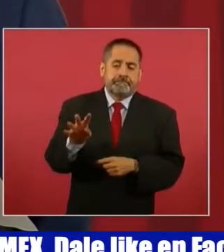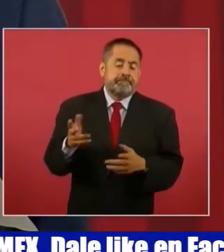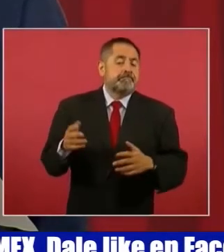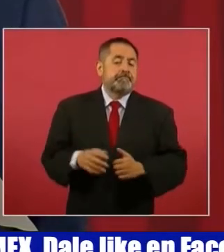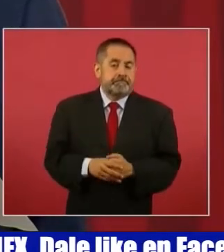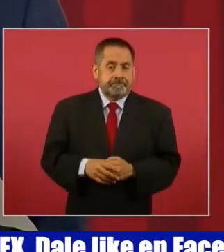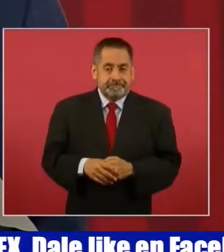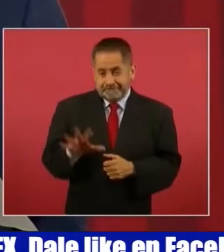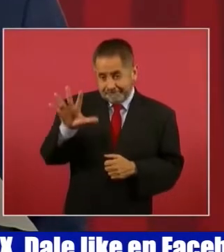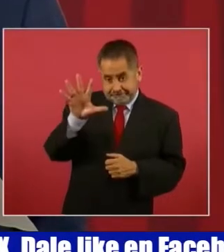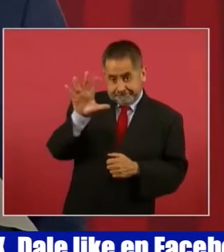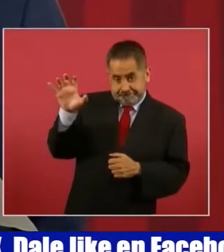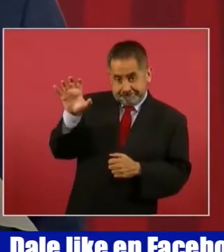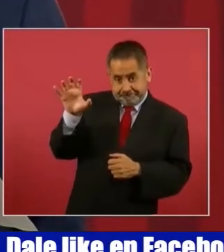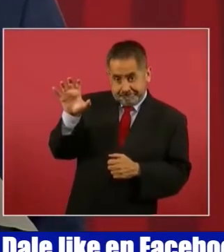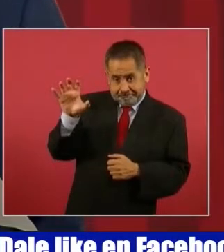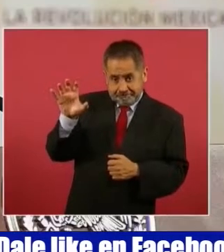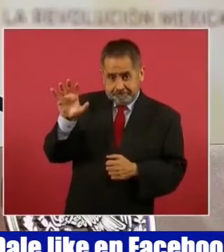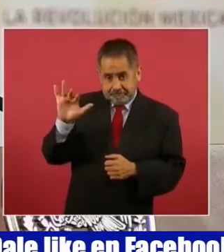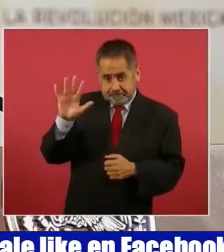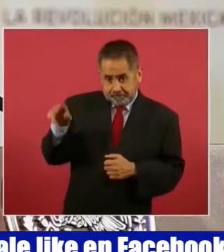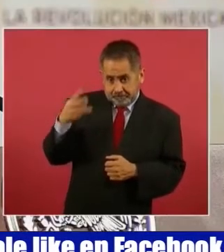De 553.